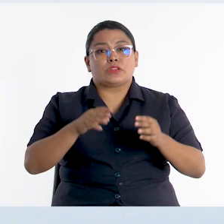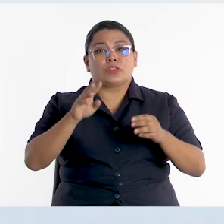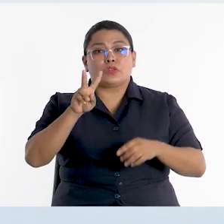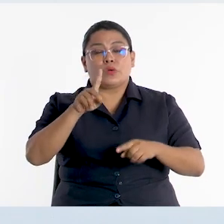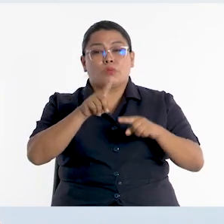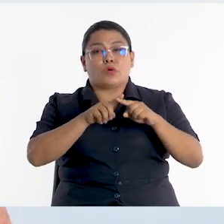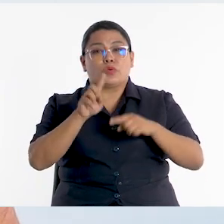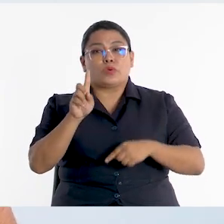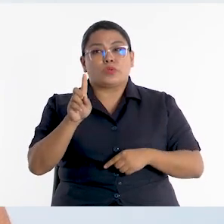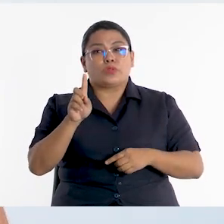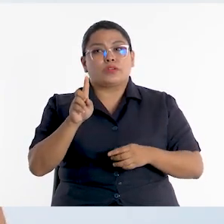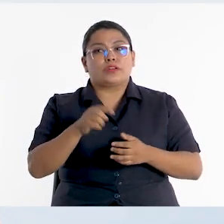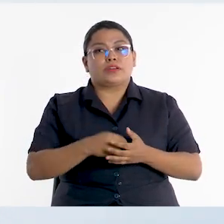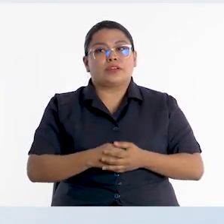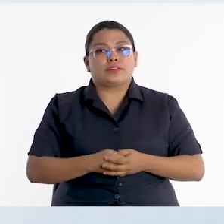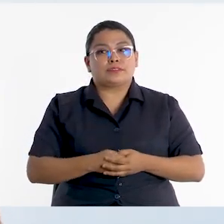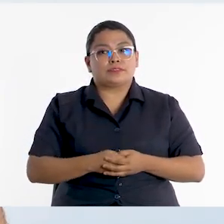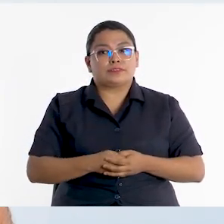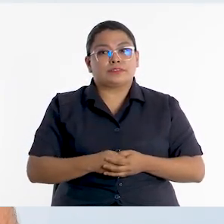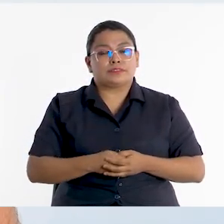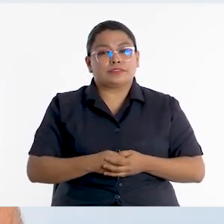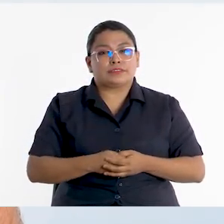1